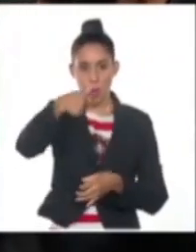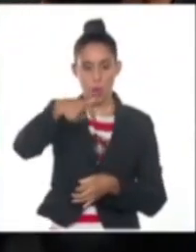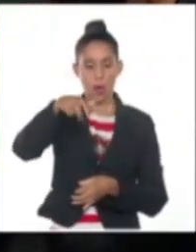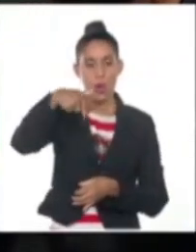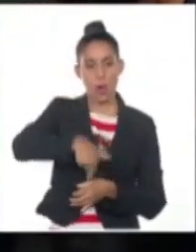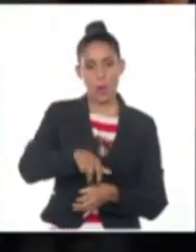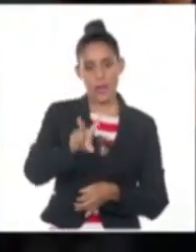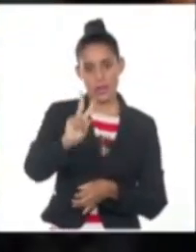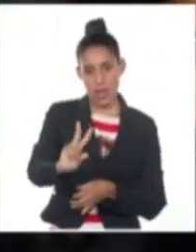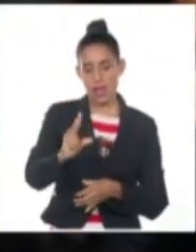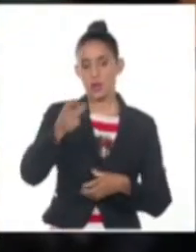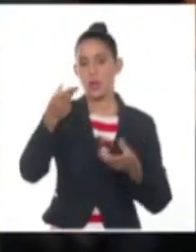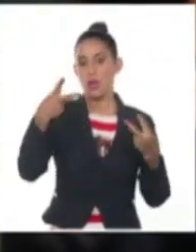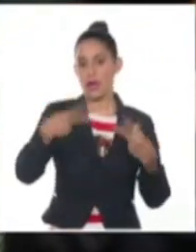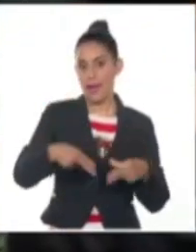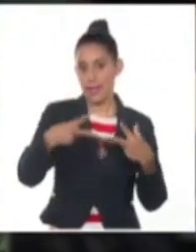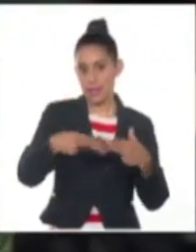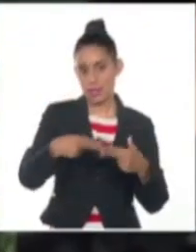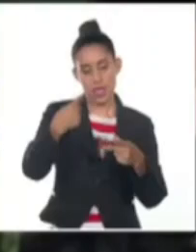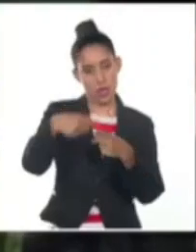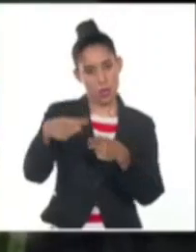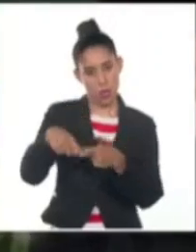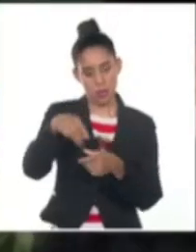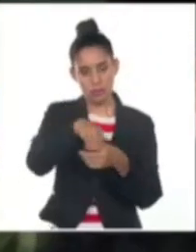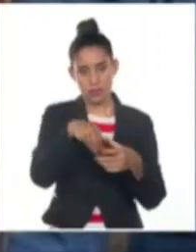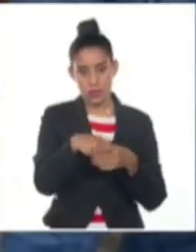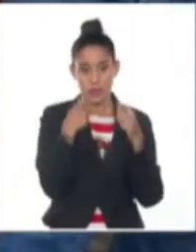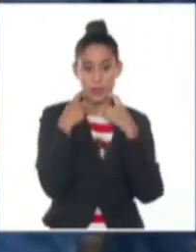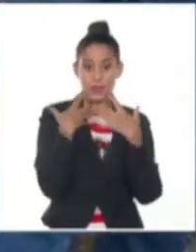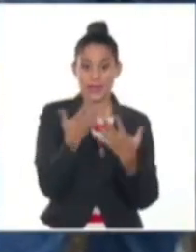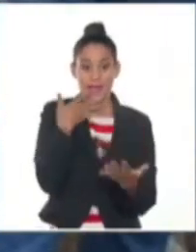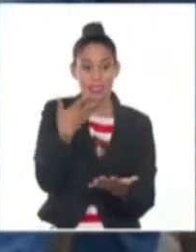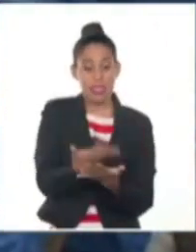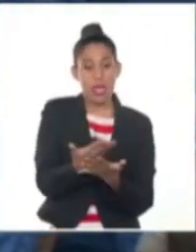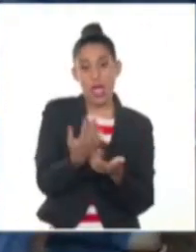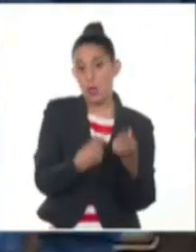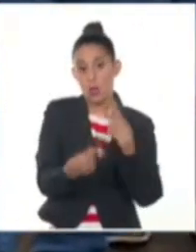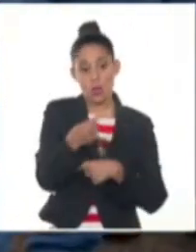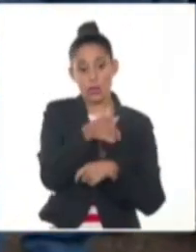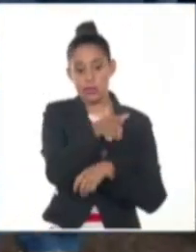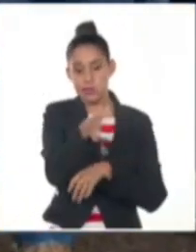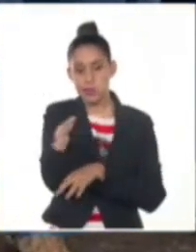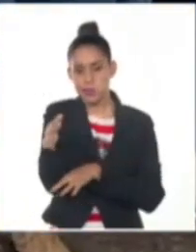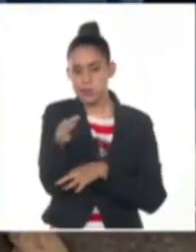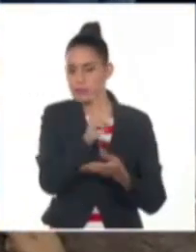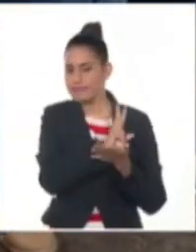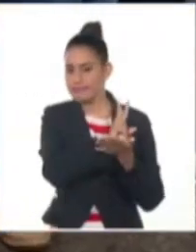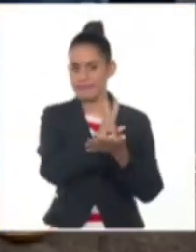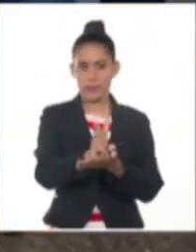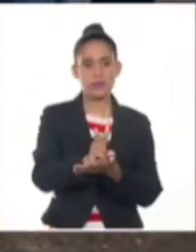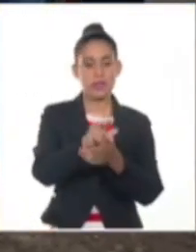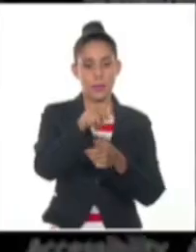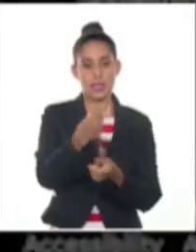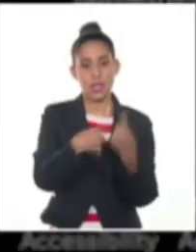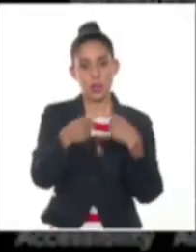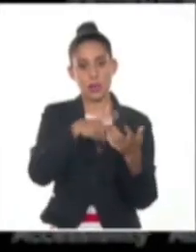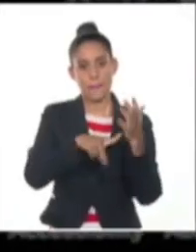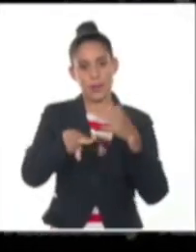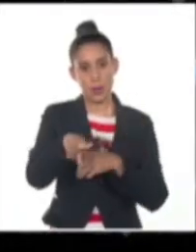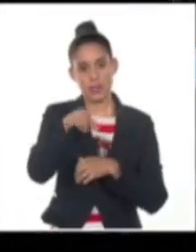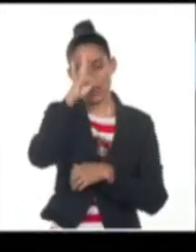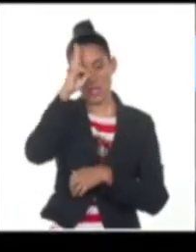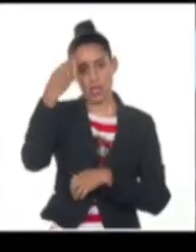prevé que durante la jornada acuda también a una institución de salud pública, así como entidades del sector agropecuario.